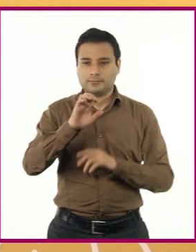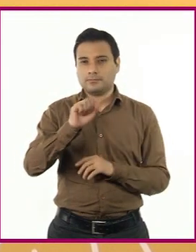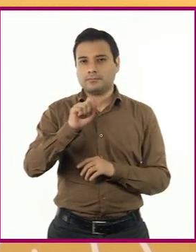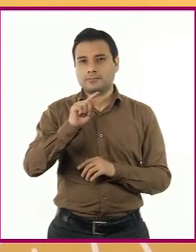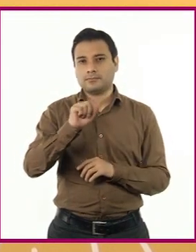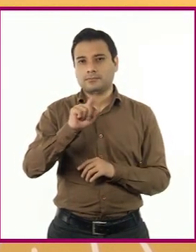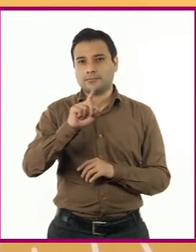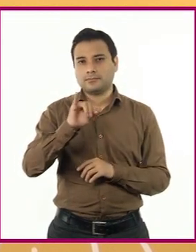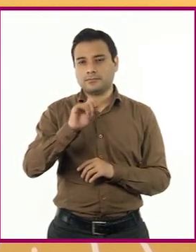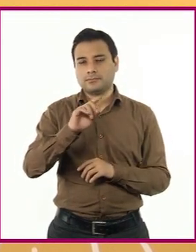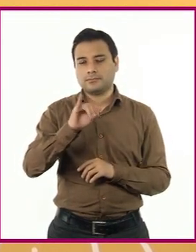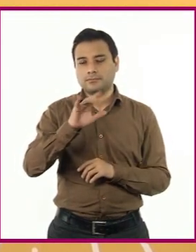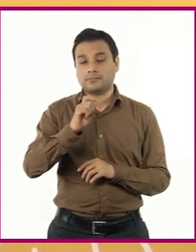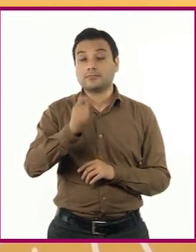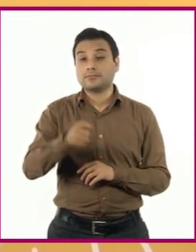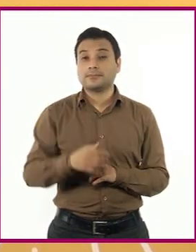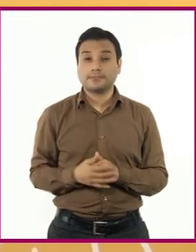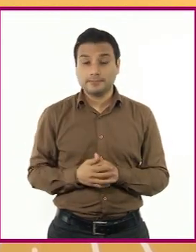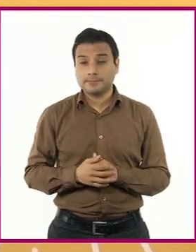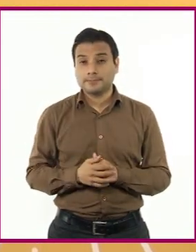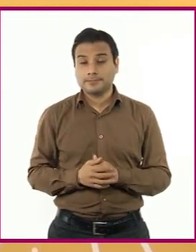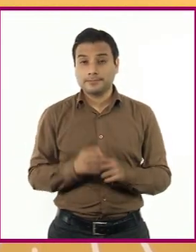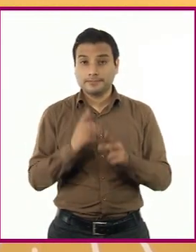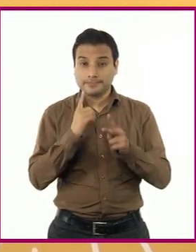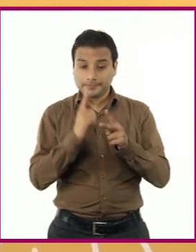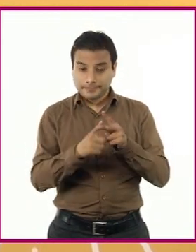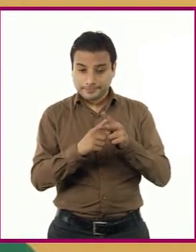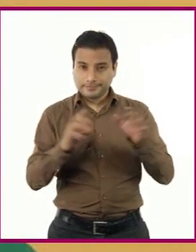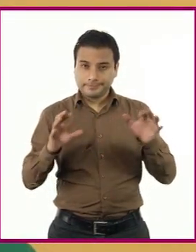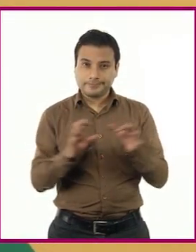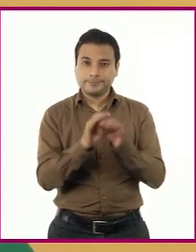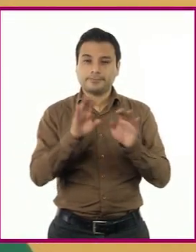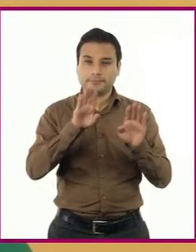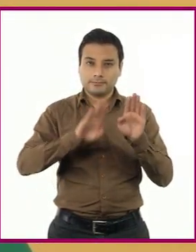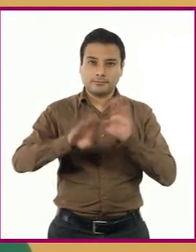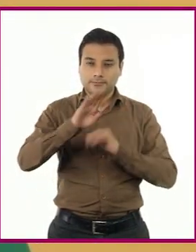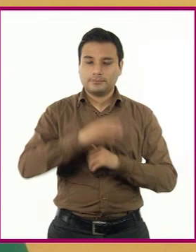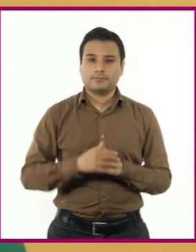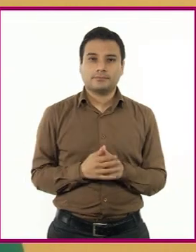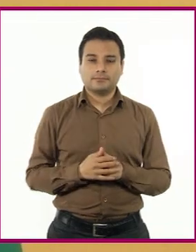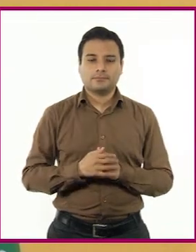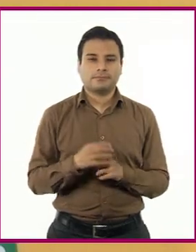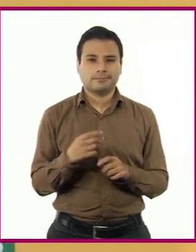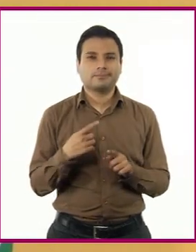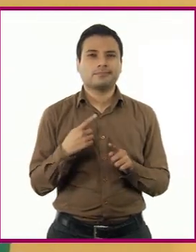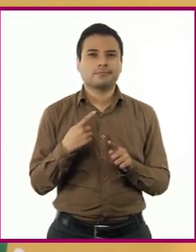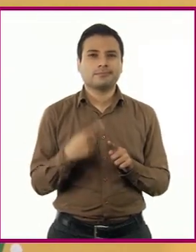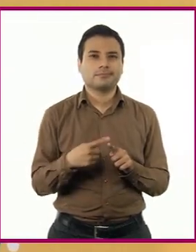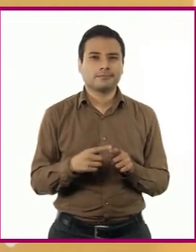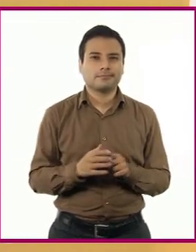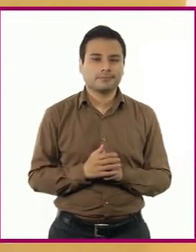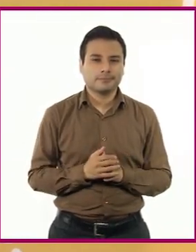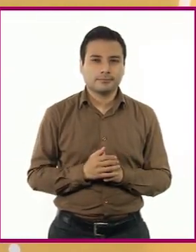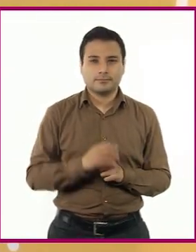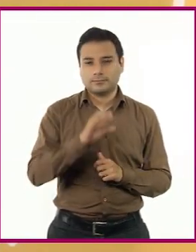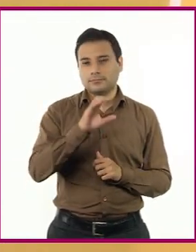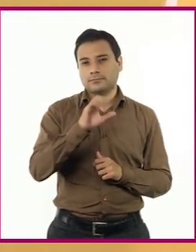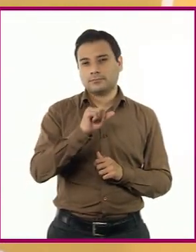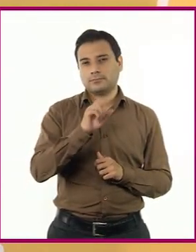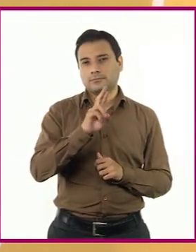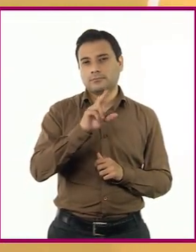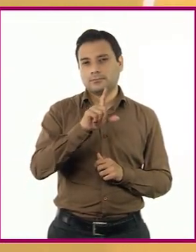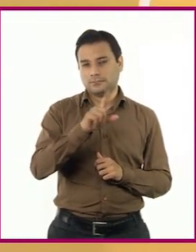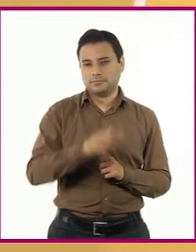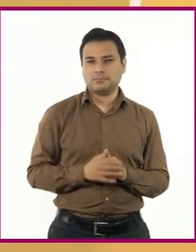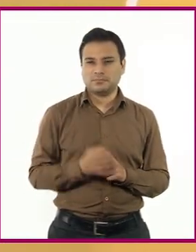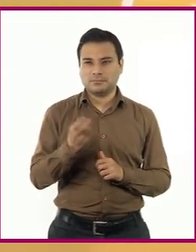la aplicación de la estadística a la biología. Estoy hablando de Karl Pearson. El reto